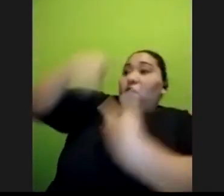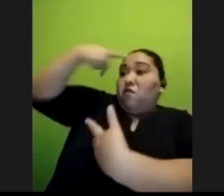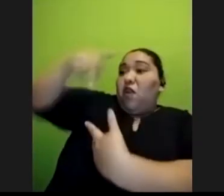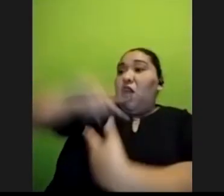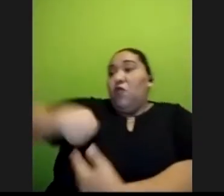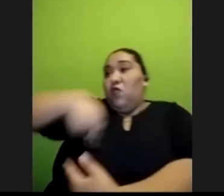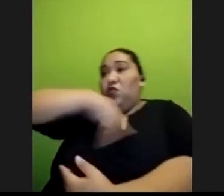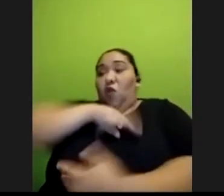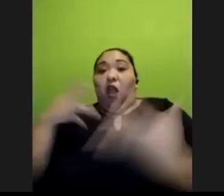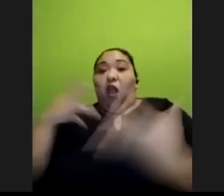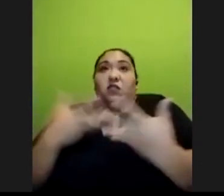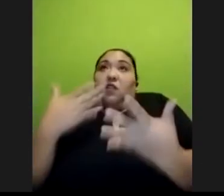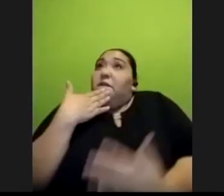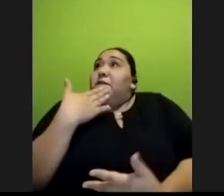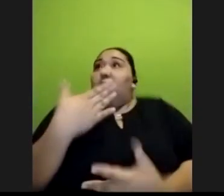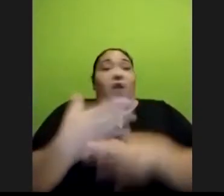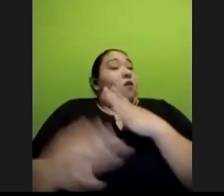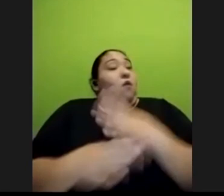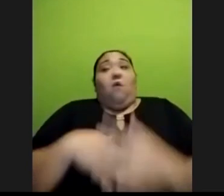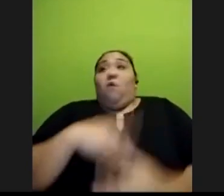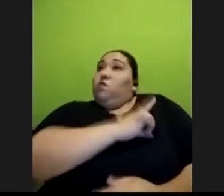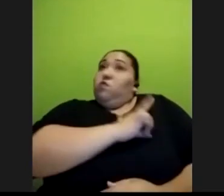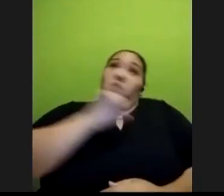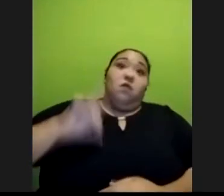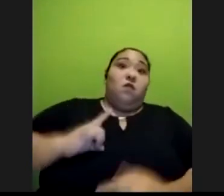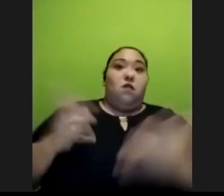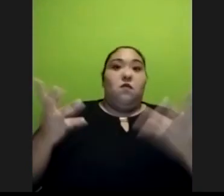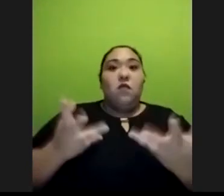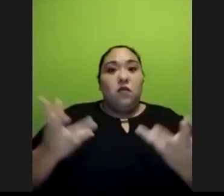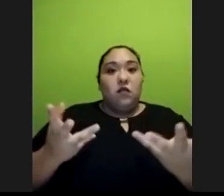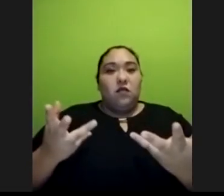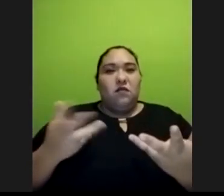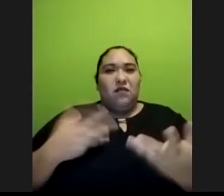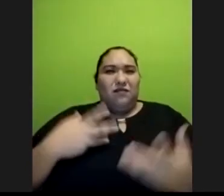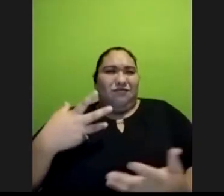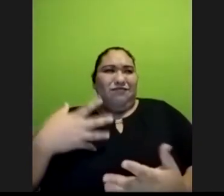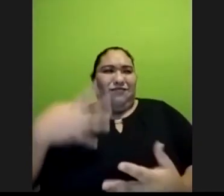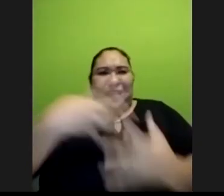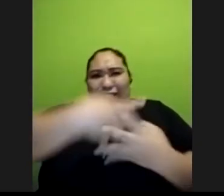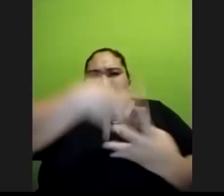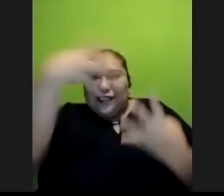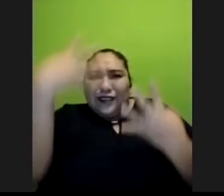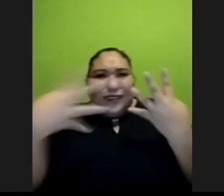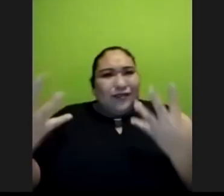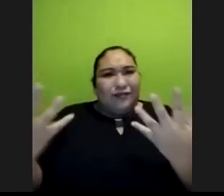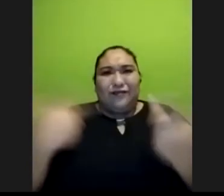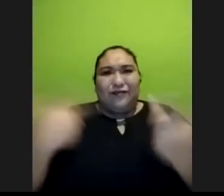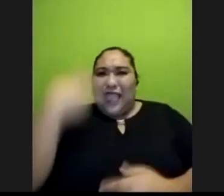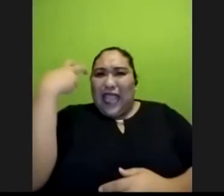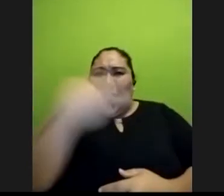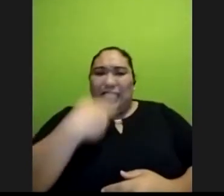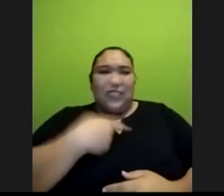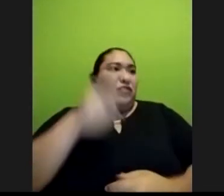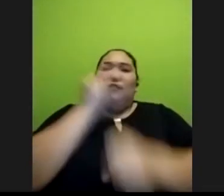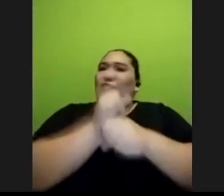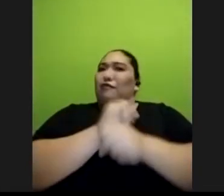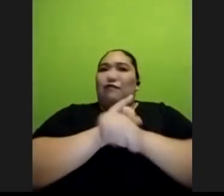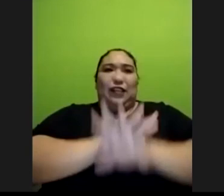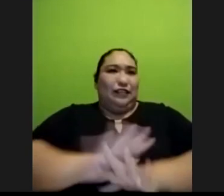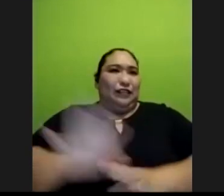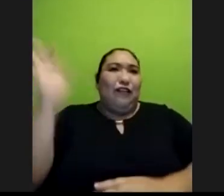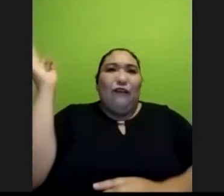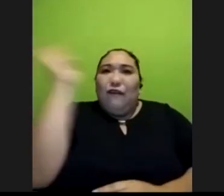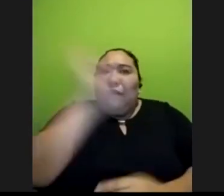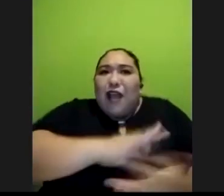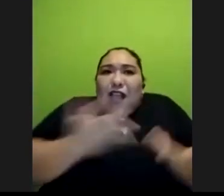están bien, ¿no? Y refiriéndose a la homosexualidad, por ejemplo, lo cual es completamente desinformativo, lo cual es completamente,